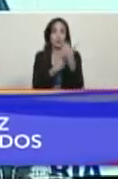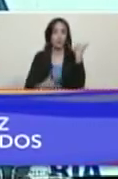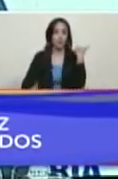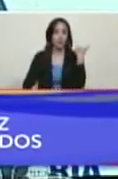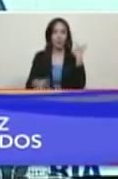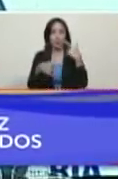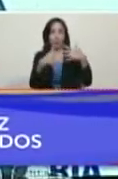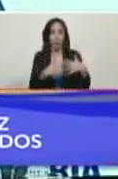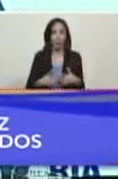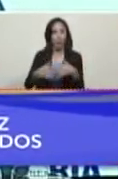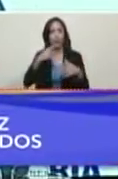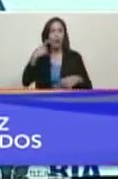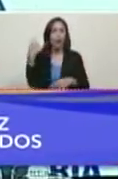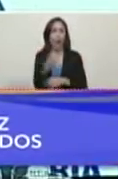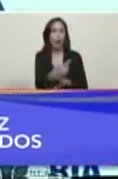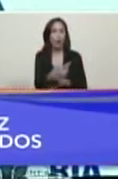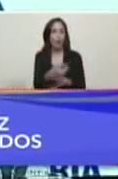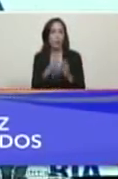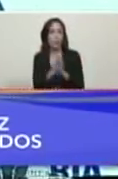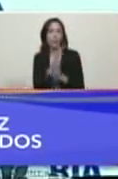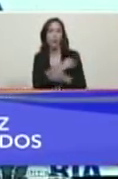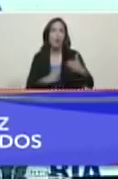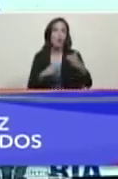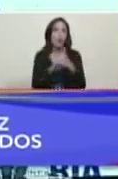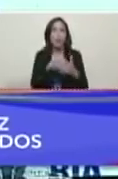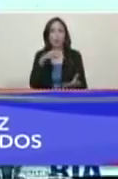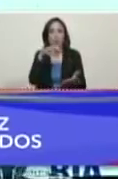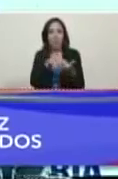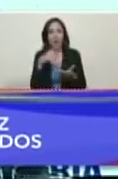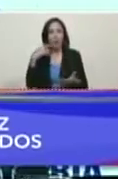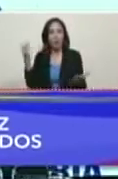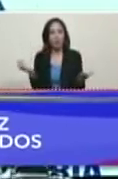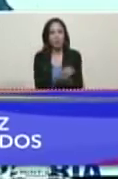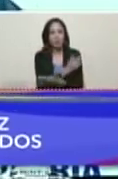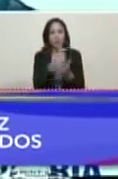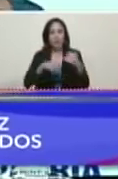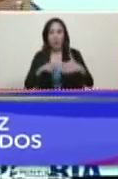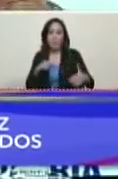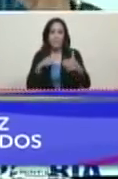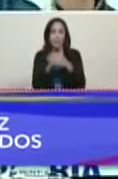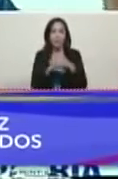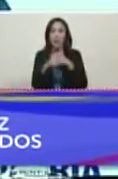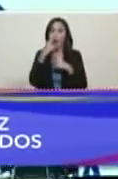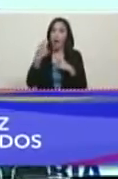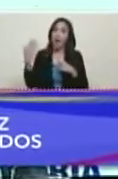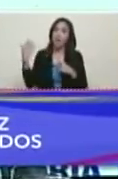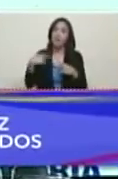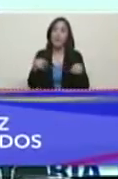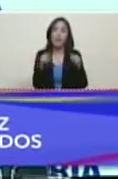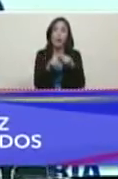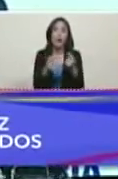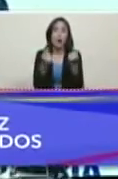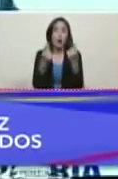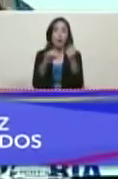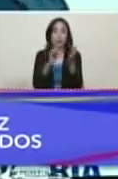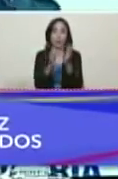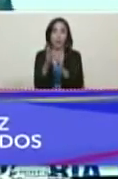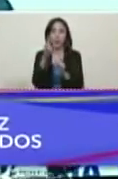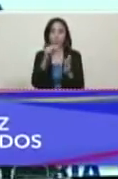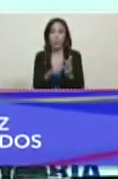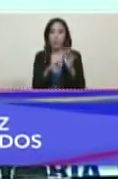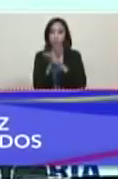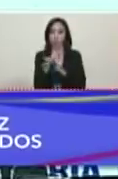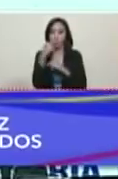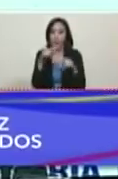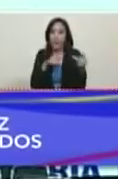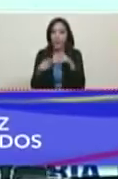órdenes de ejecutar un golpe de Estado fascista tipo 11 de abril 2002 que ya hemos